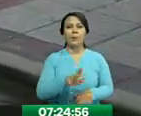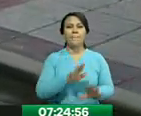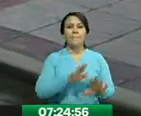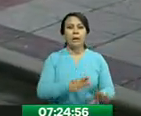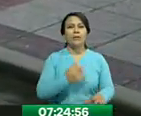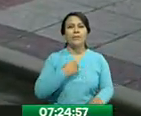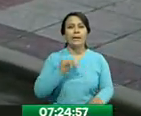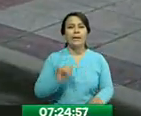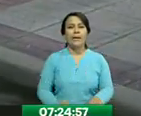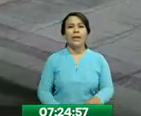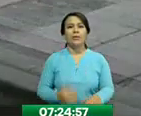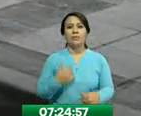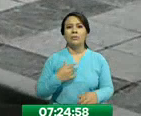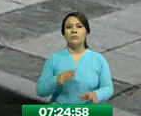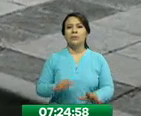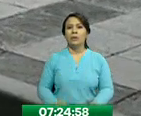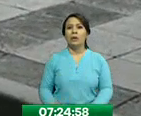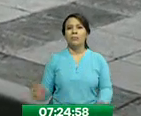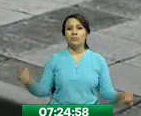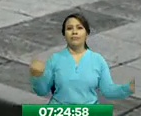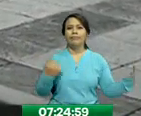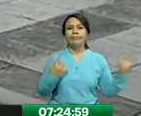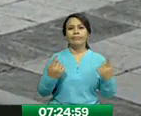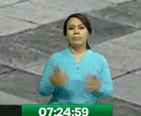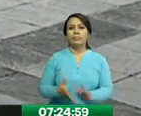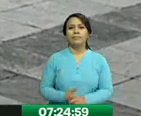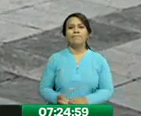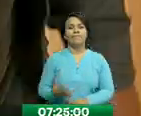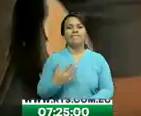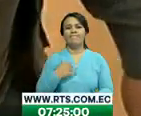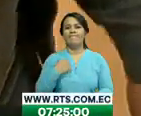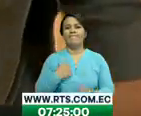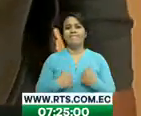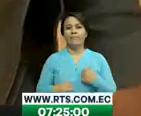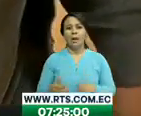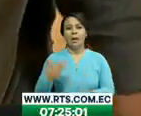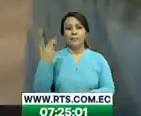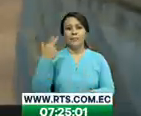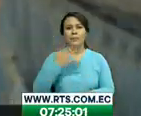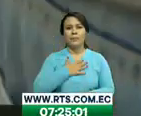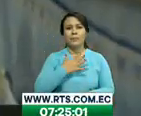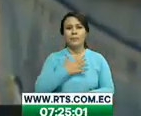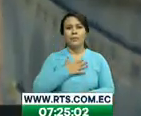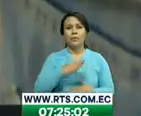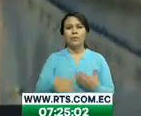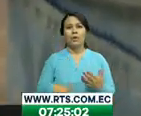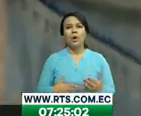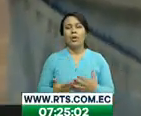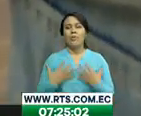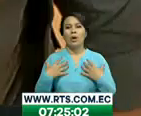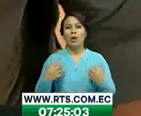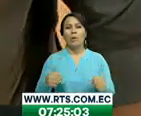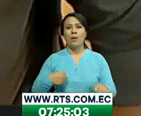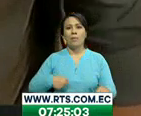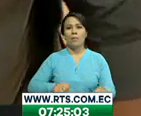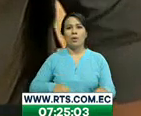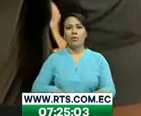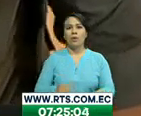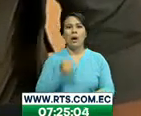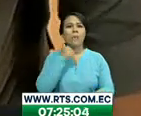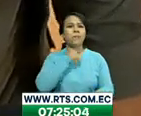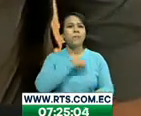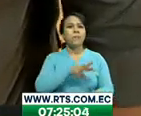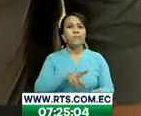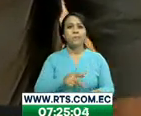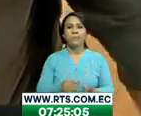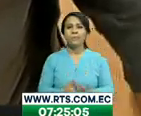me quede, yo paré y el otro me intersecta. Uno de pelo amarillo me puso el arma aquí, estaba aquí en mi casa. Para llevárseme la moto, bájate que esto es un asalto, me dijo, bájate la